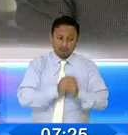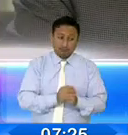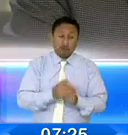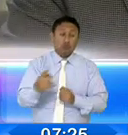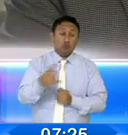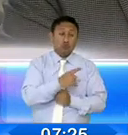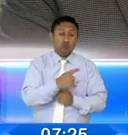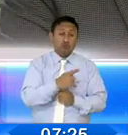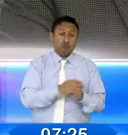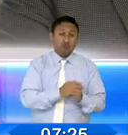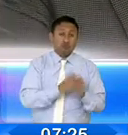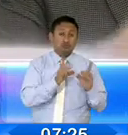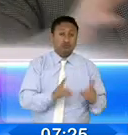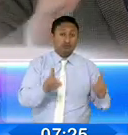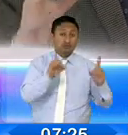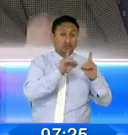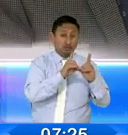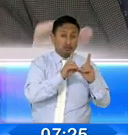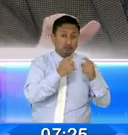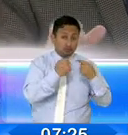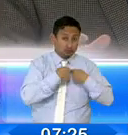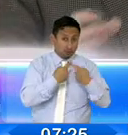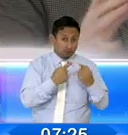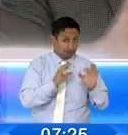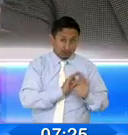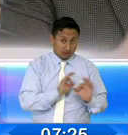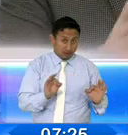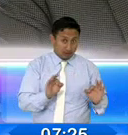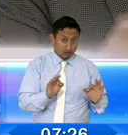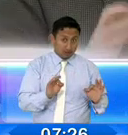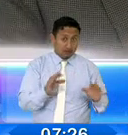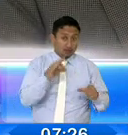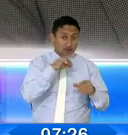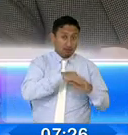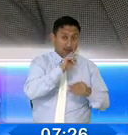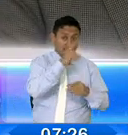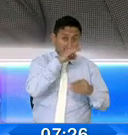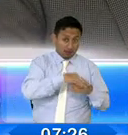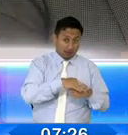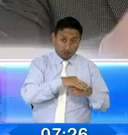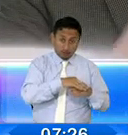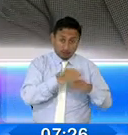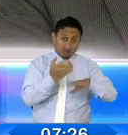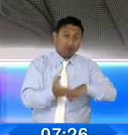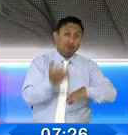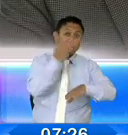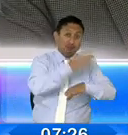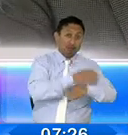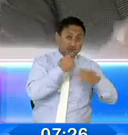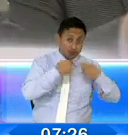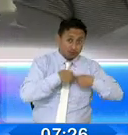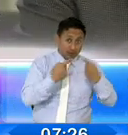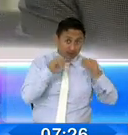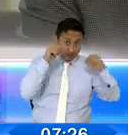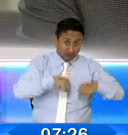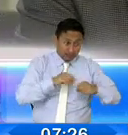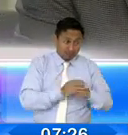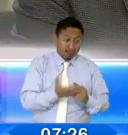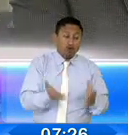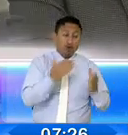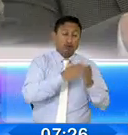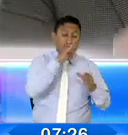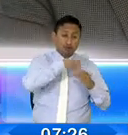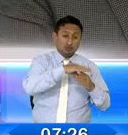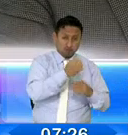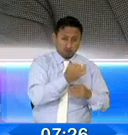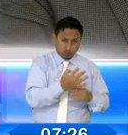los resultados de las elecciones generales de la primera vuelta, sino que antes de la proclamación se haga un recuento? Ese